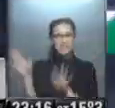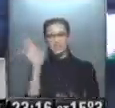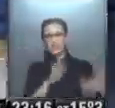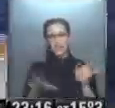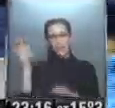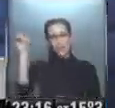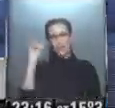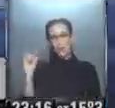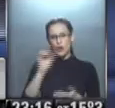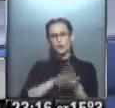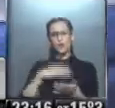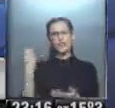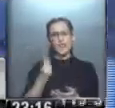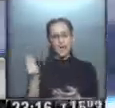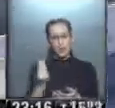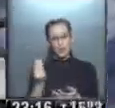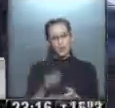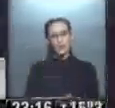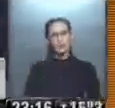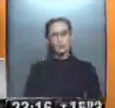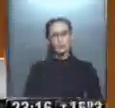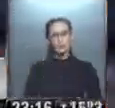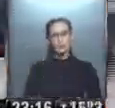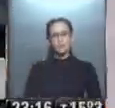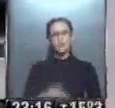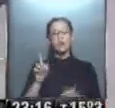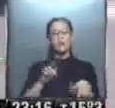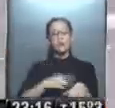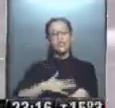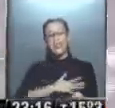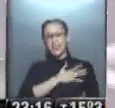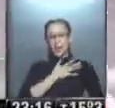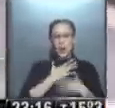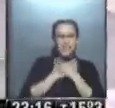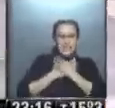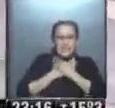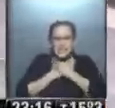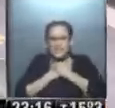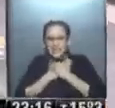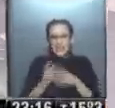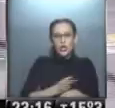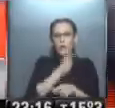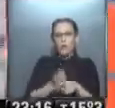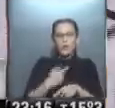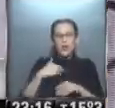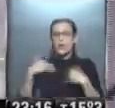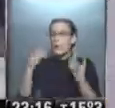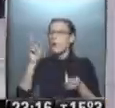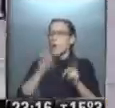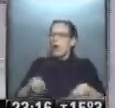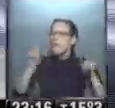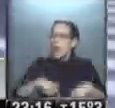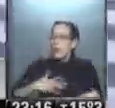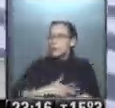ocurrido el sábado y que en algún momento tuvo una sensación de ahogo que después pasó y volvía